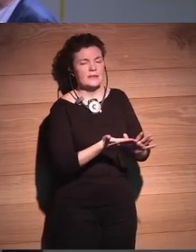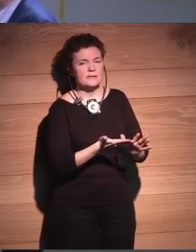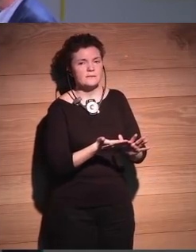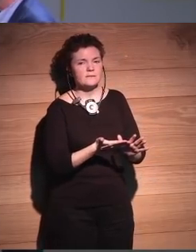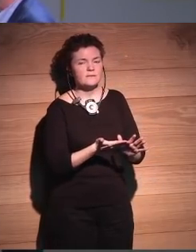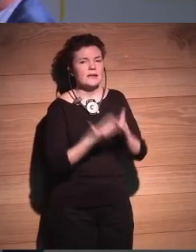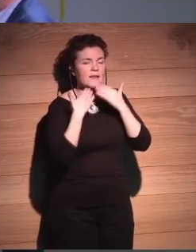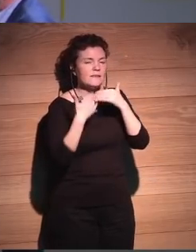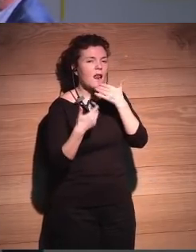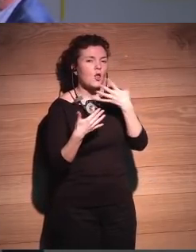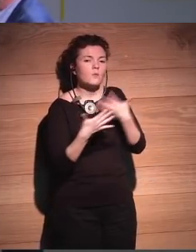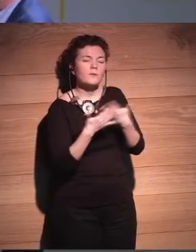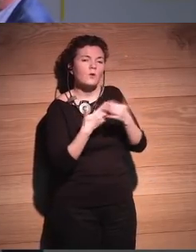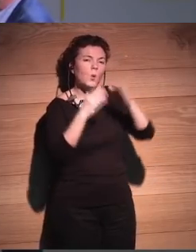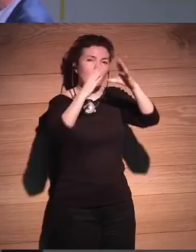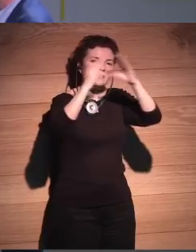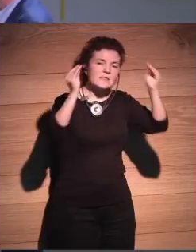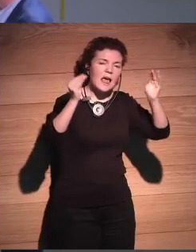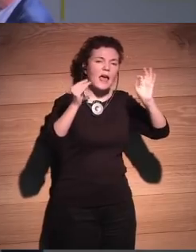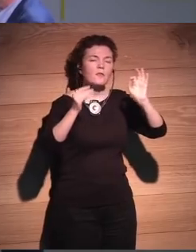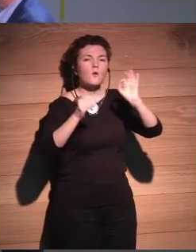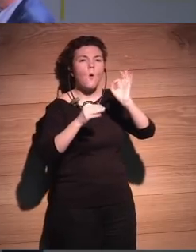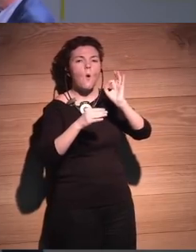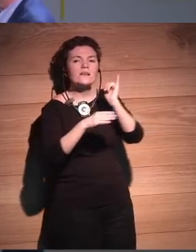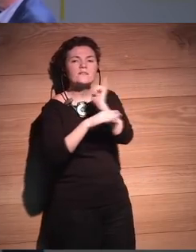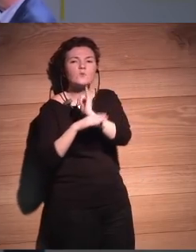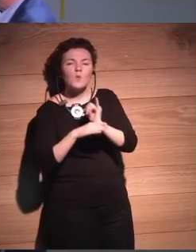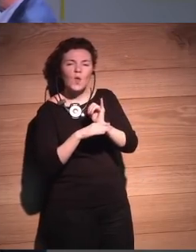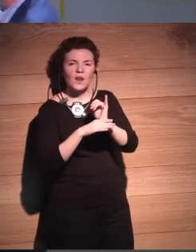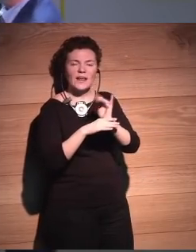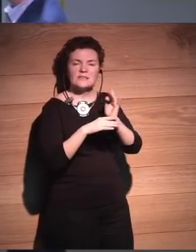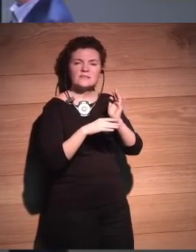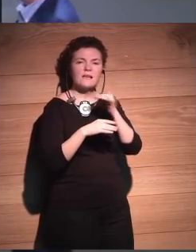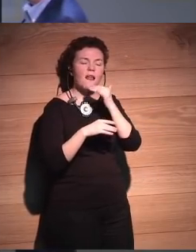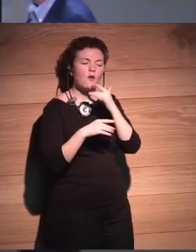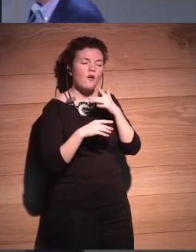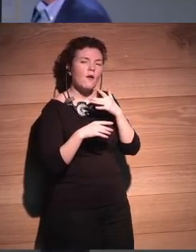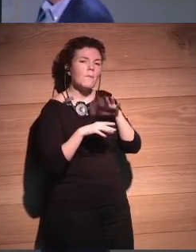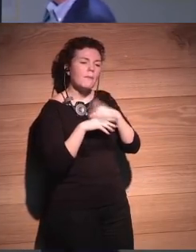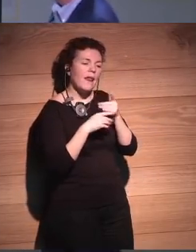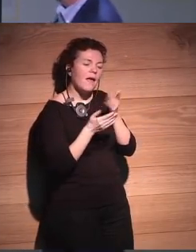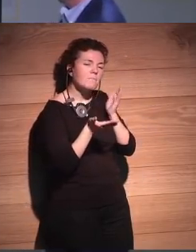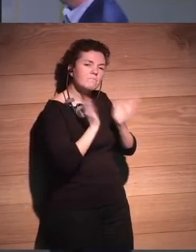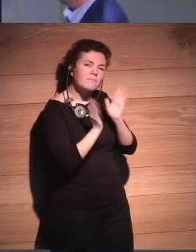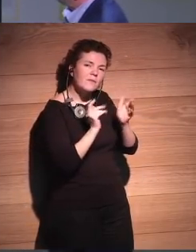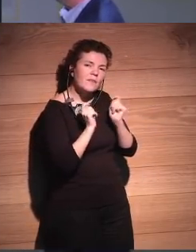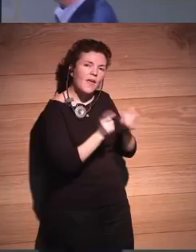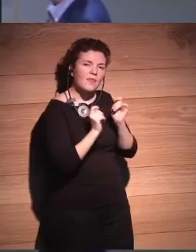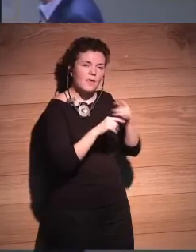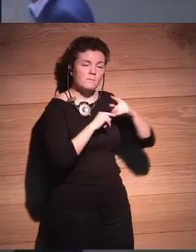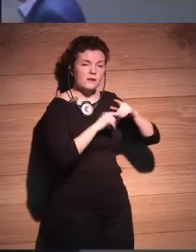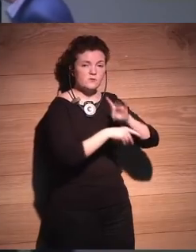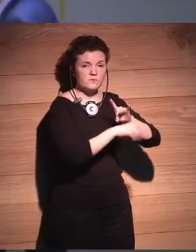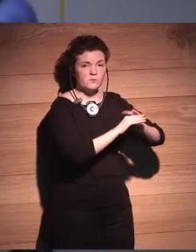una combinación de universidades o instituciones, de forma que se pueda tratar a estos pacientes y sus